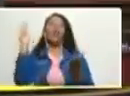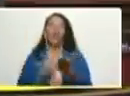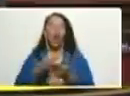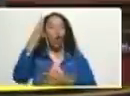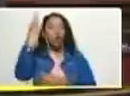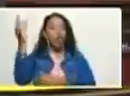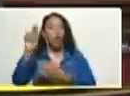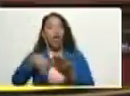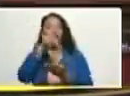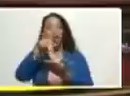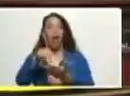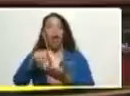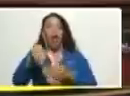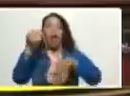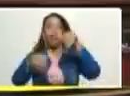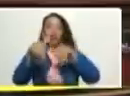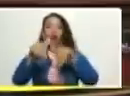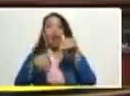Nacional Electoral,